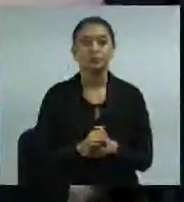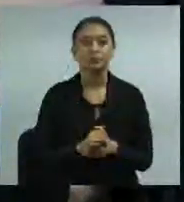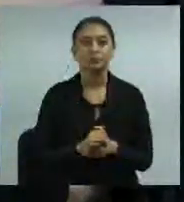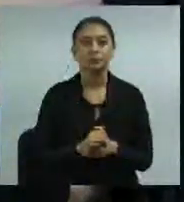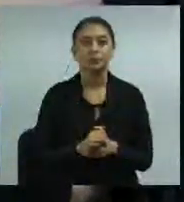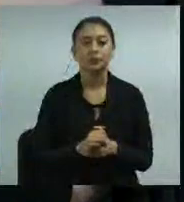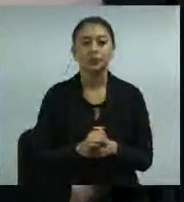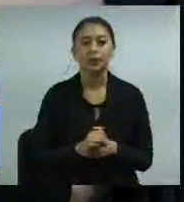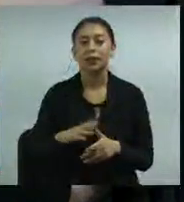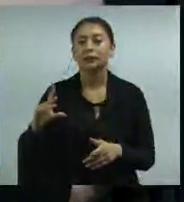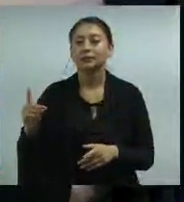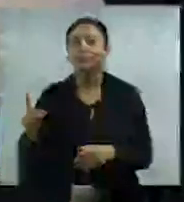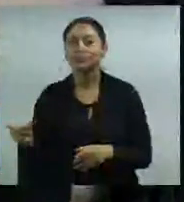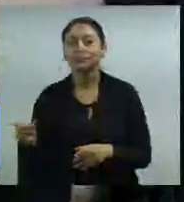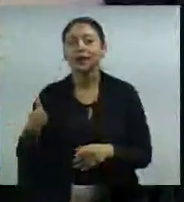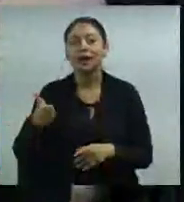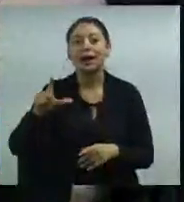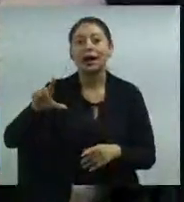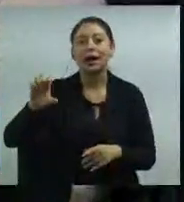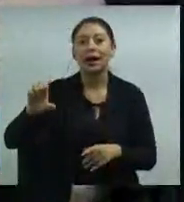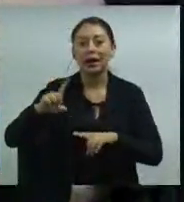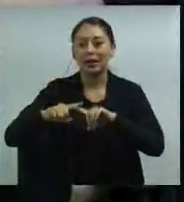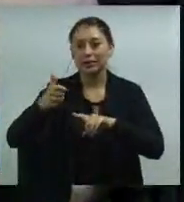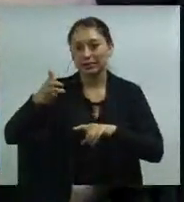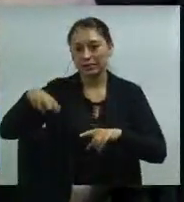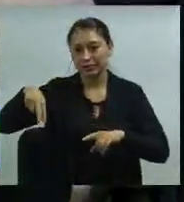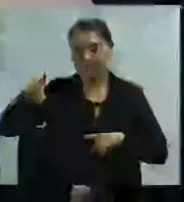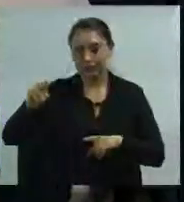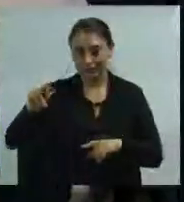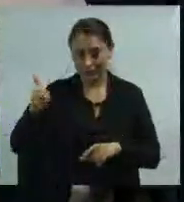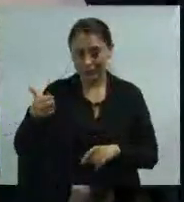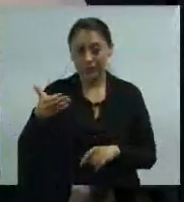Tiene la palabra la diputada Alexandra Arcip.